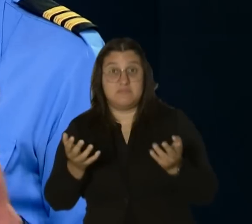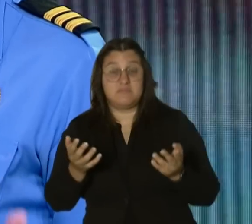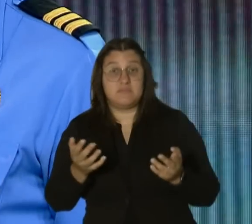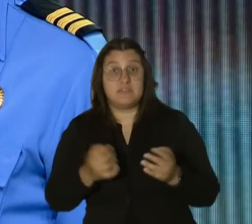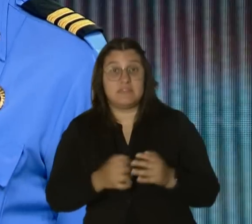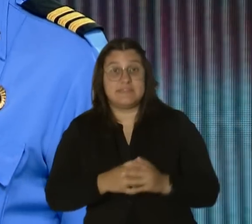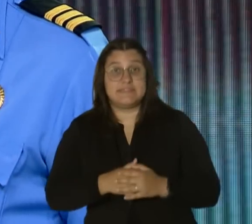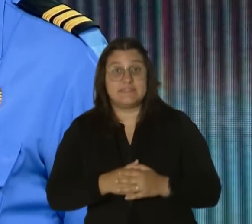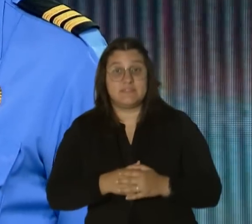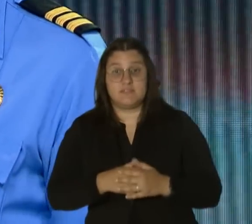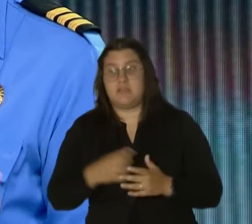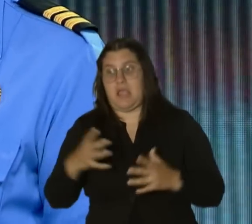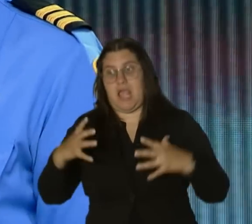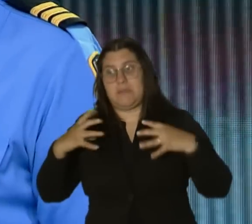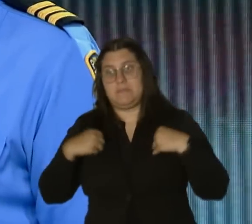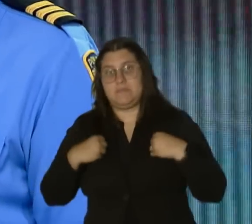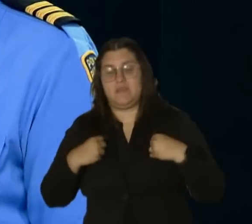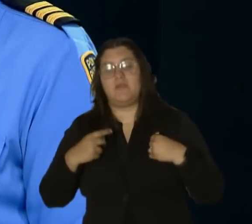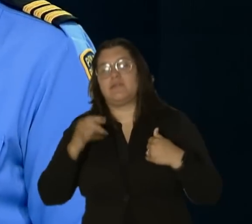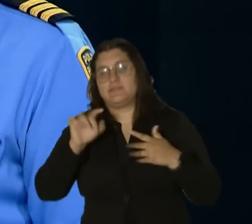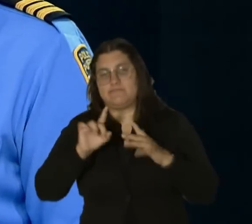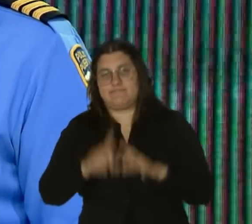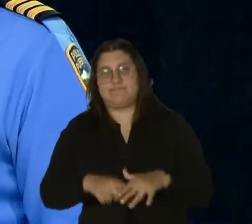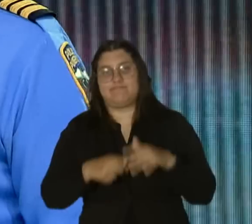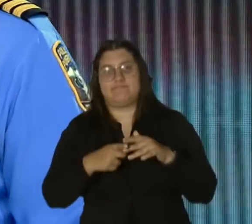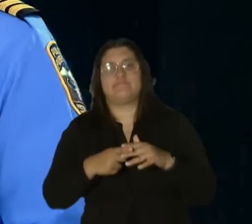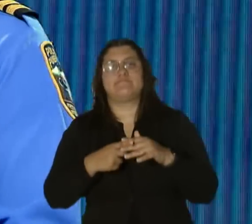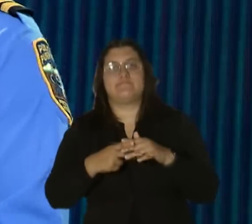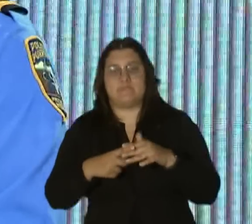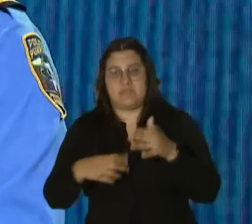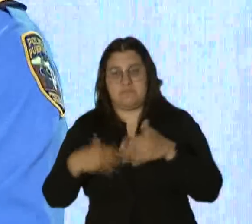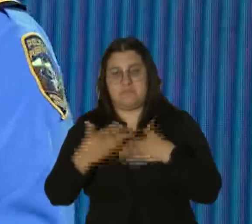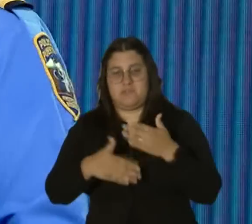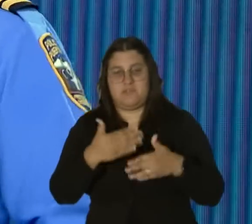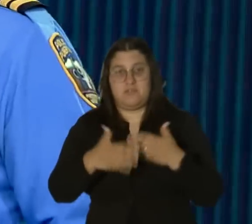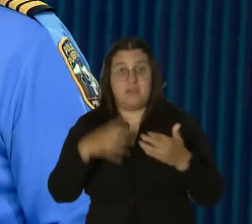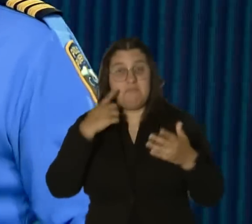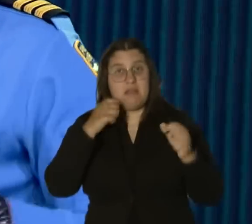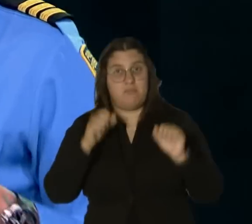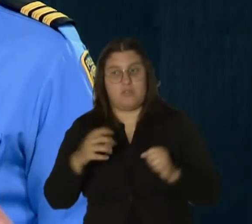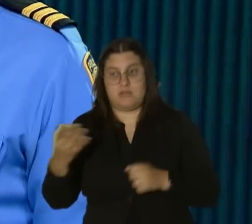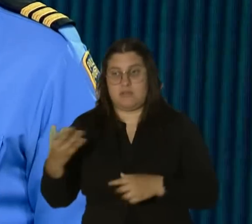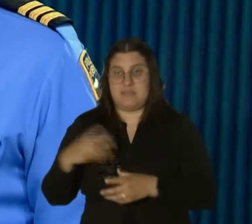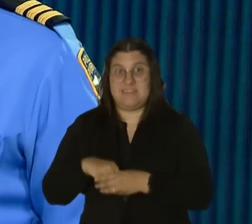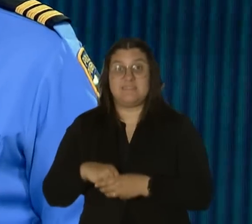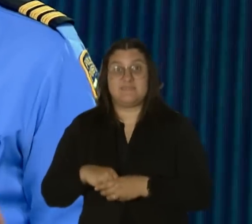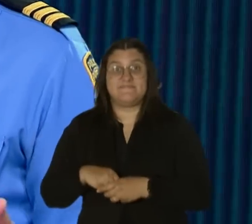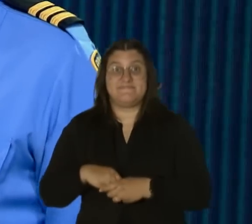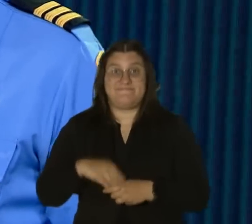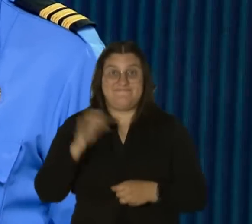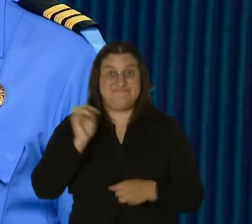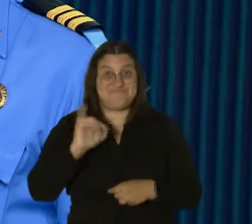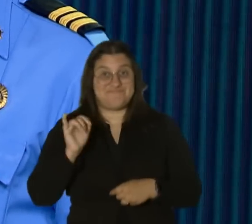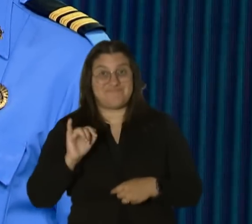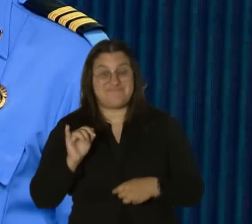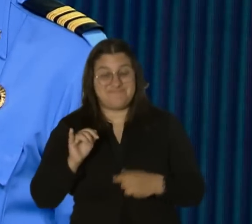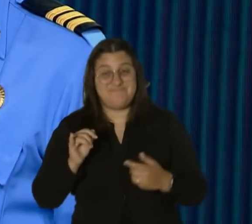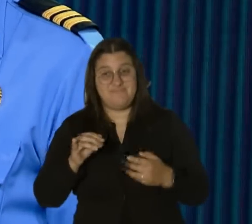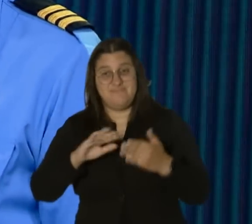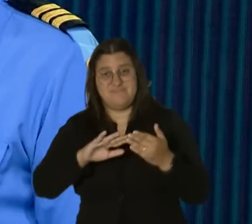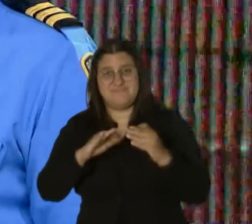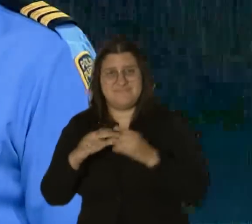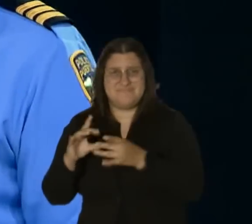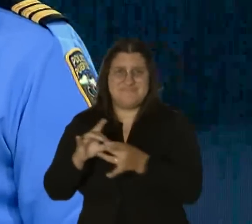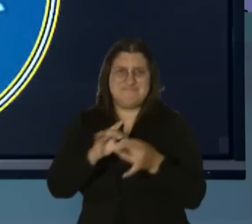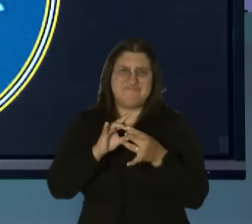Ellos acceden, pues entonces se comienza el proceso de poderlo ingresar, coordinar con el hogar para poderlo ingresar y que comience el